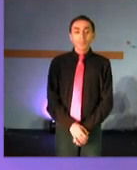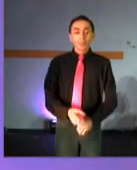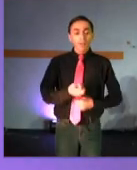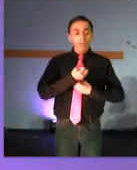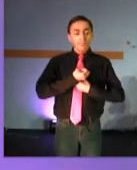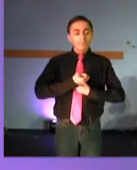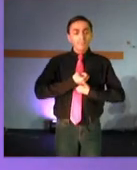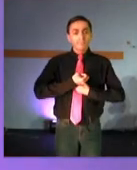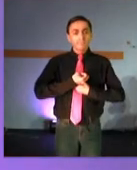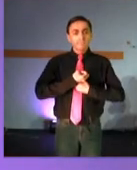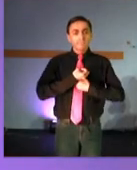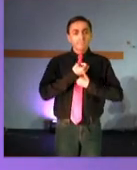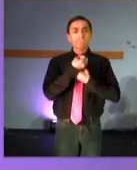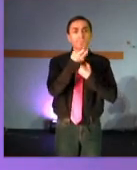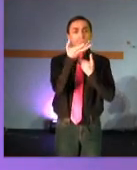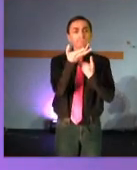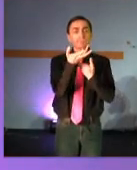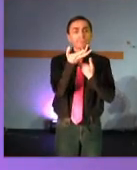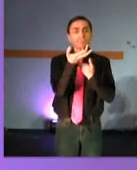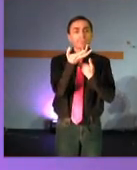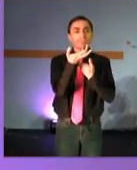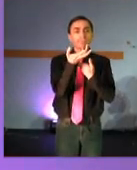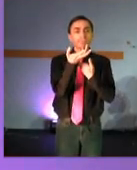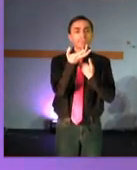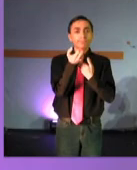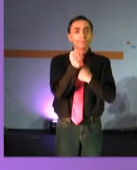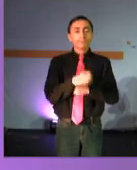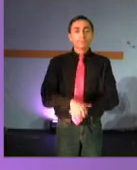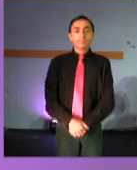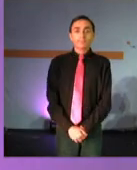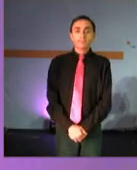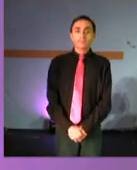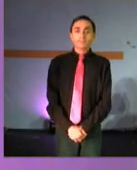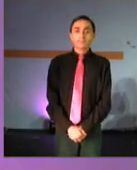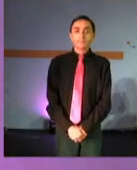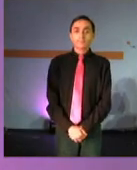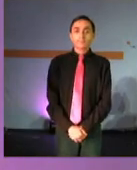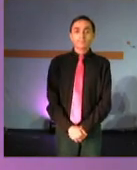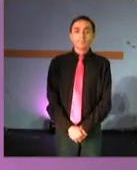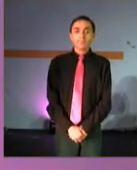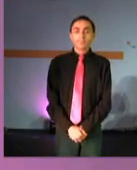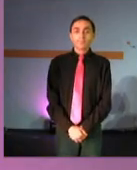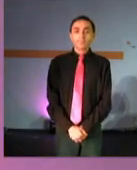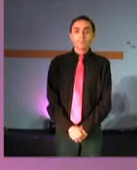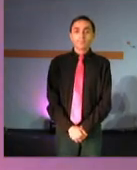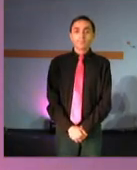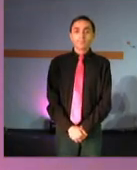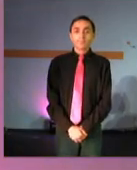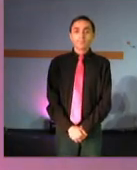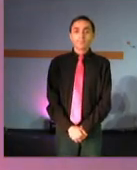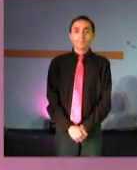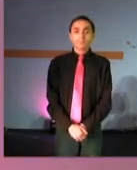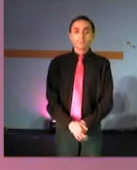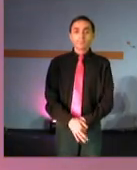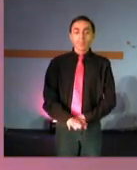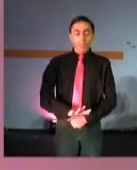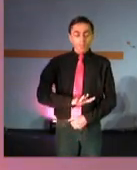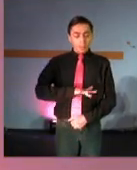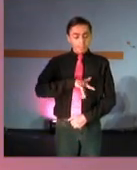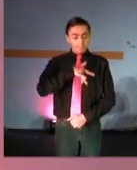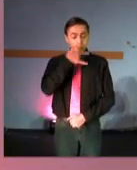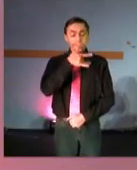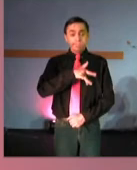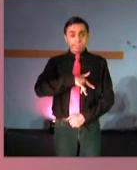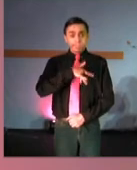expresando mis sentimientos y también